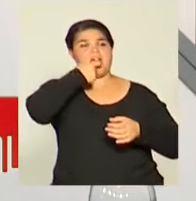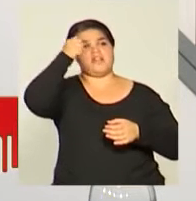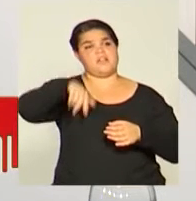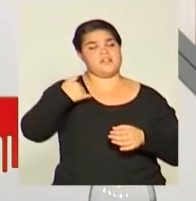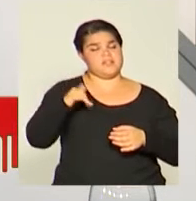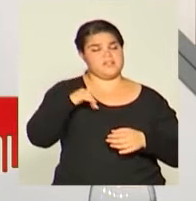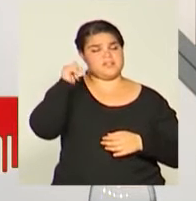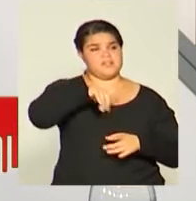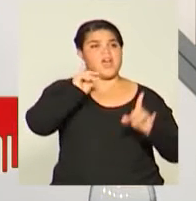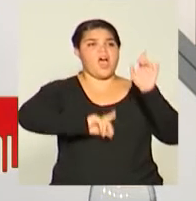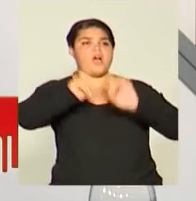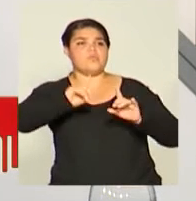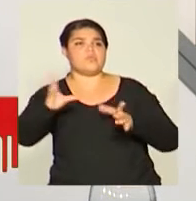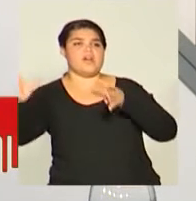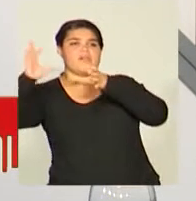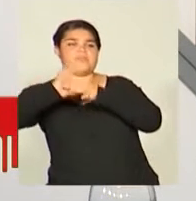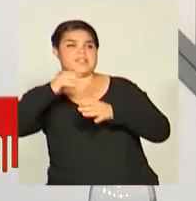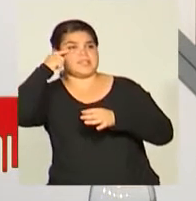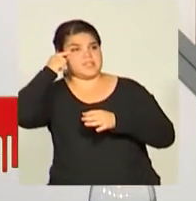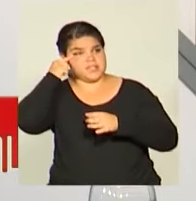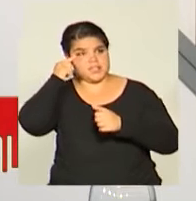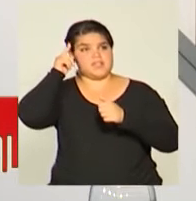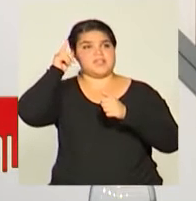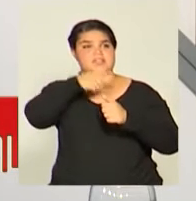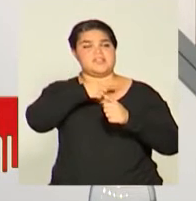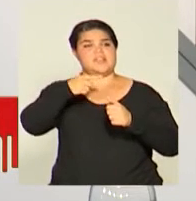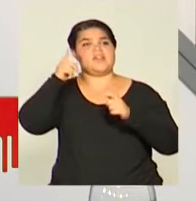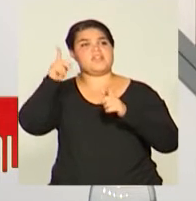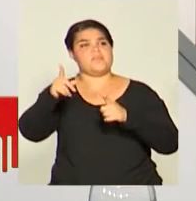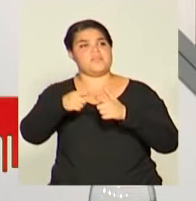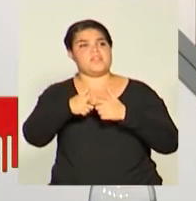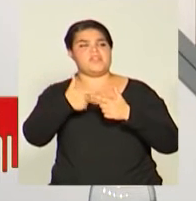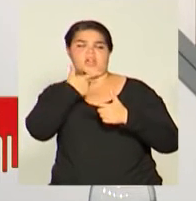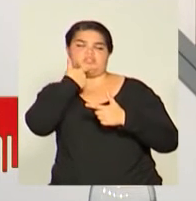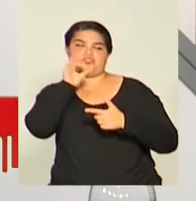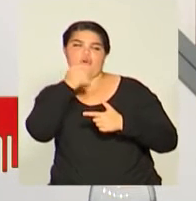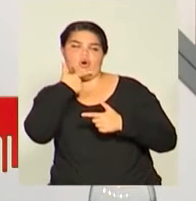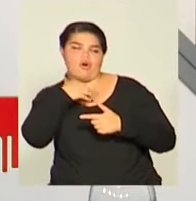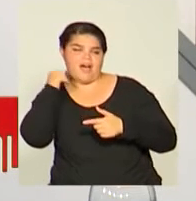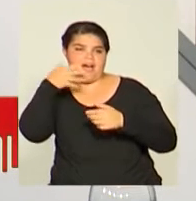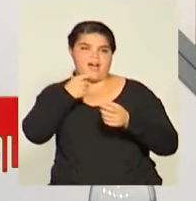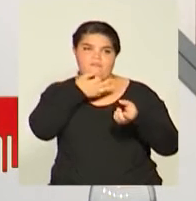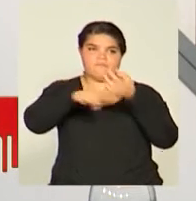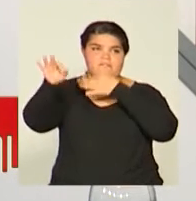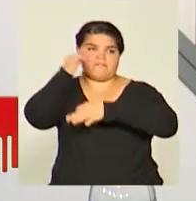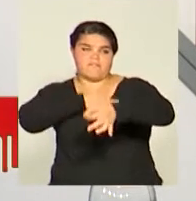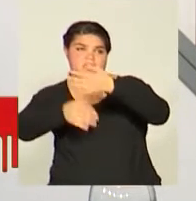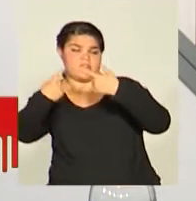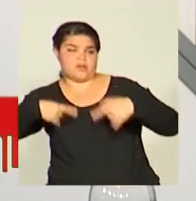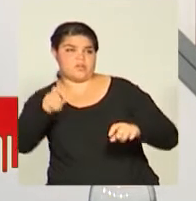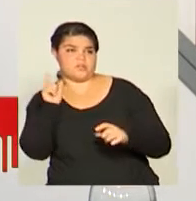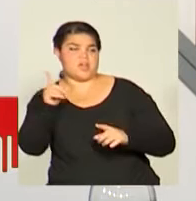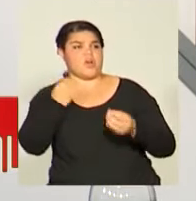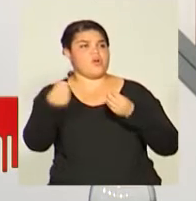sociedades con China, por ejemplo, con respecto a la soja y demás. ¿Qué opinión te merece o hacia dónde debería mirar